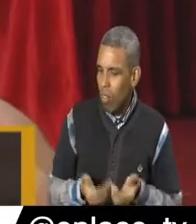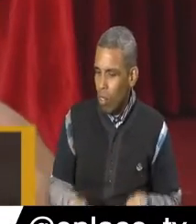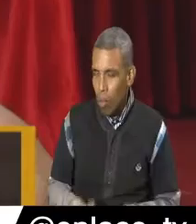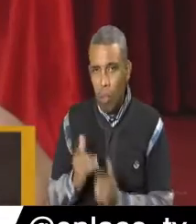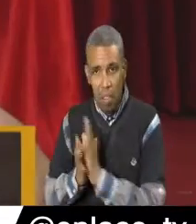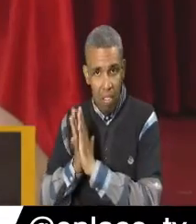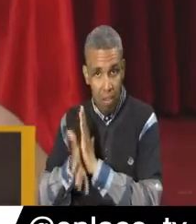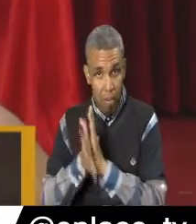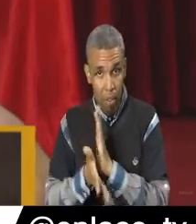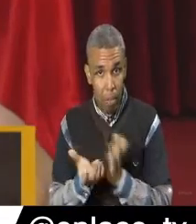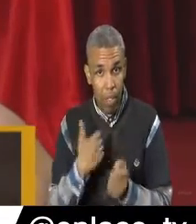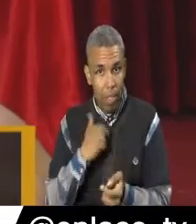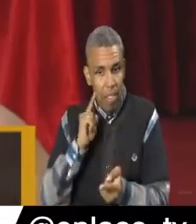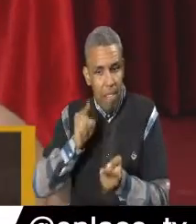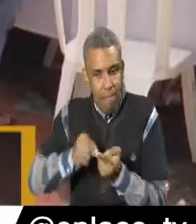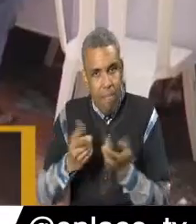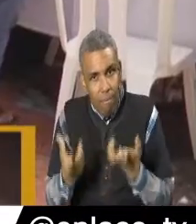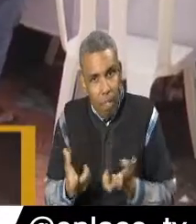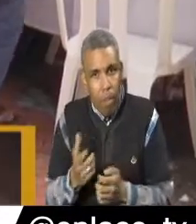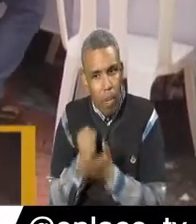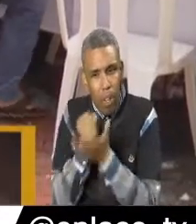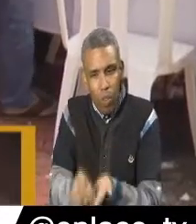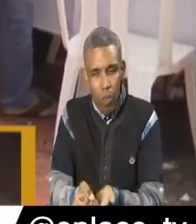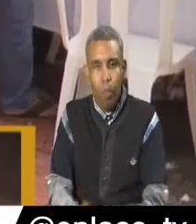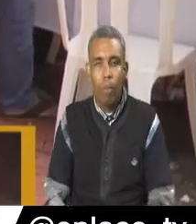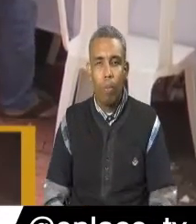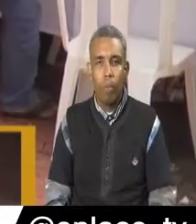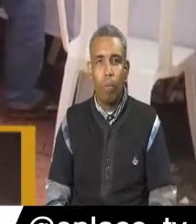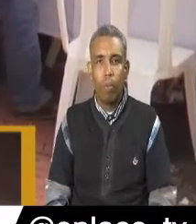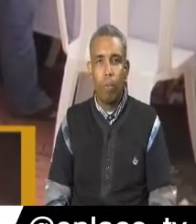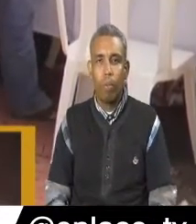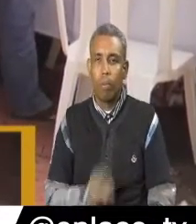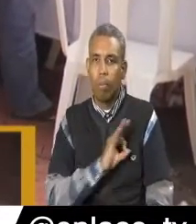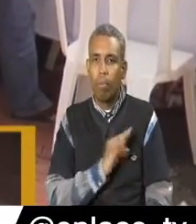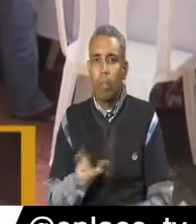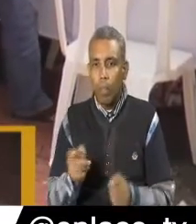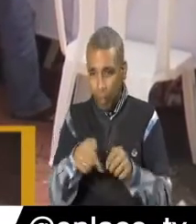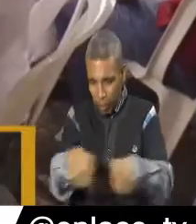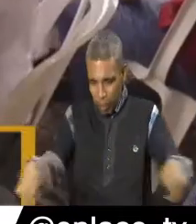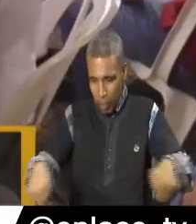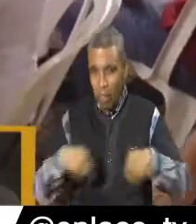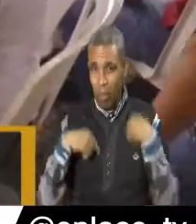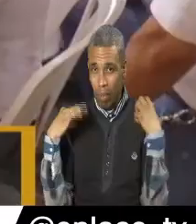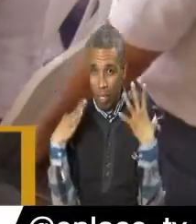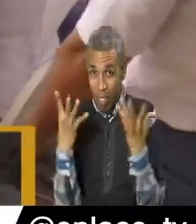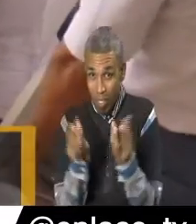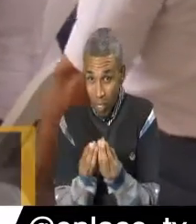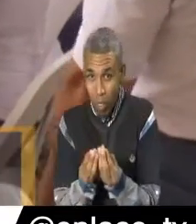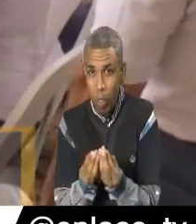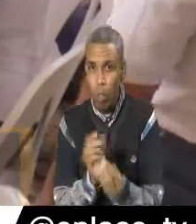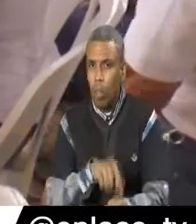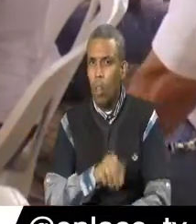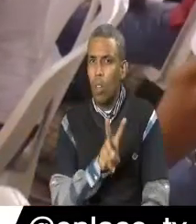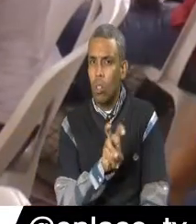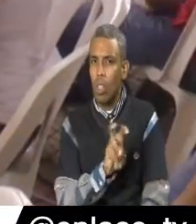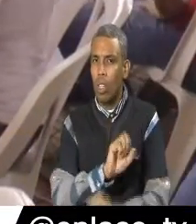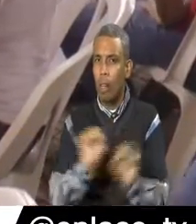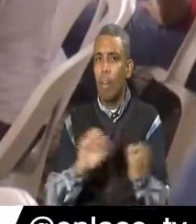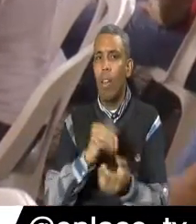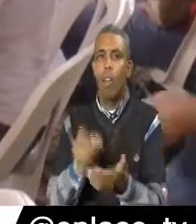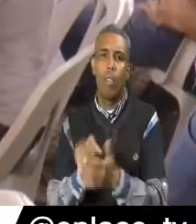con nuestro objeto misional como caja de compensación. La jornada se desarrollará en el Centro de Convivencia Ciudadana este sábado desde las 7 de la mañana hasta la 1 de la